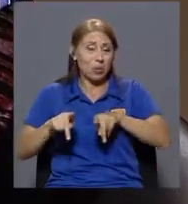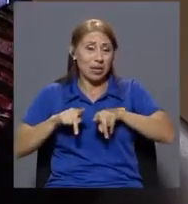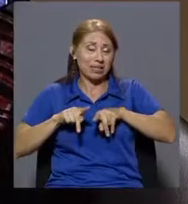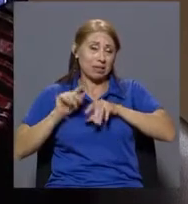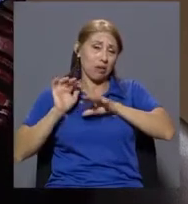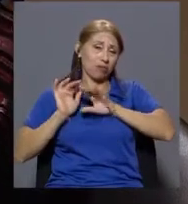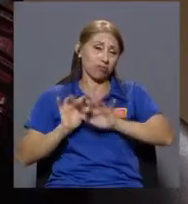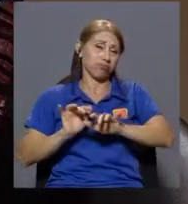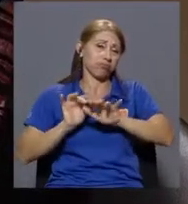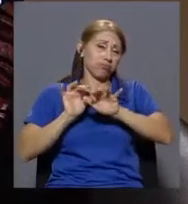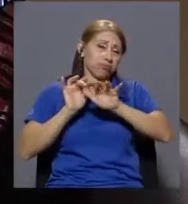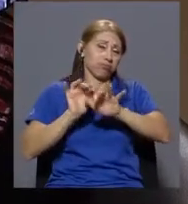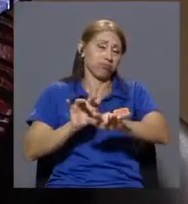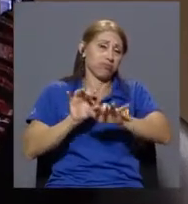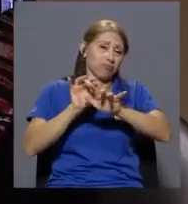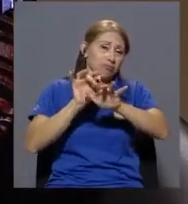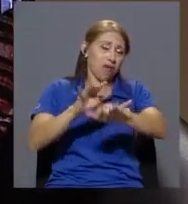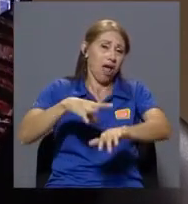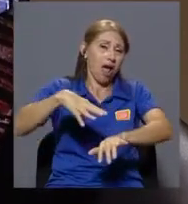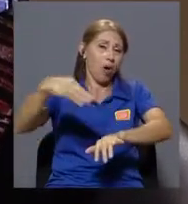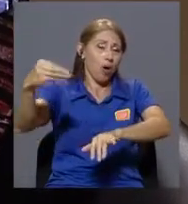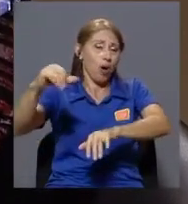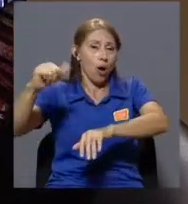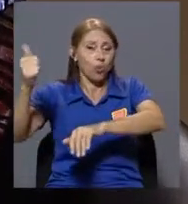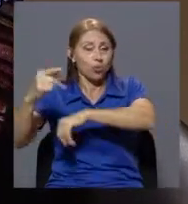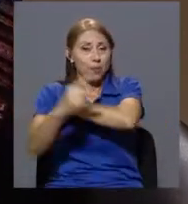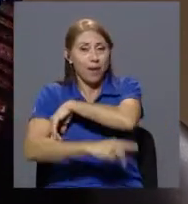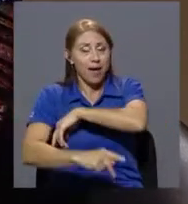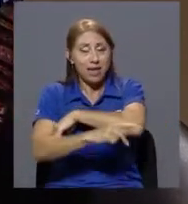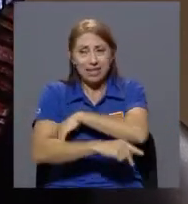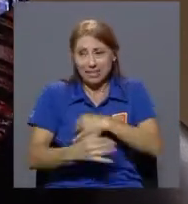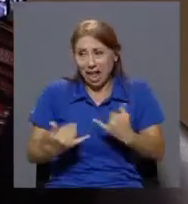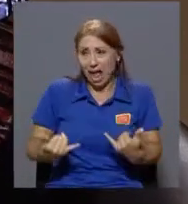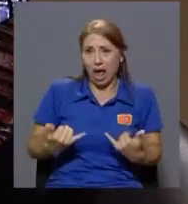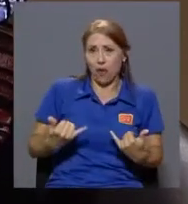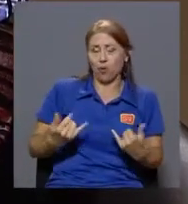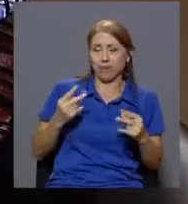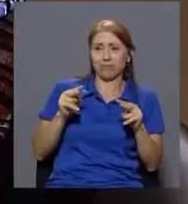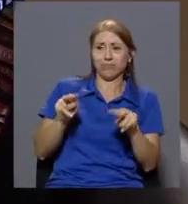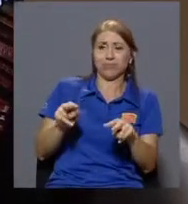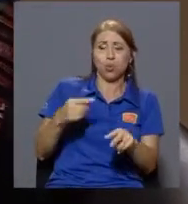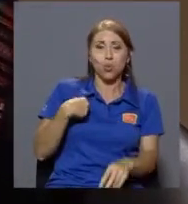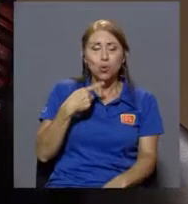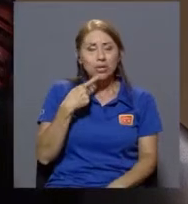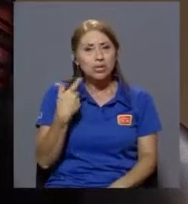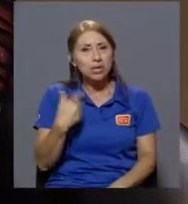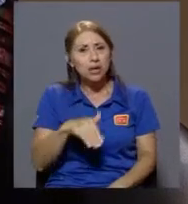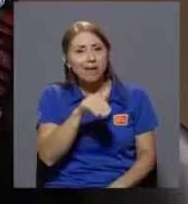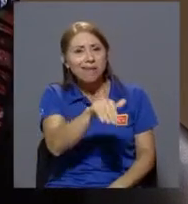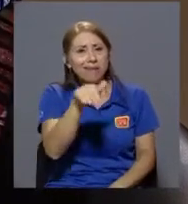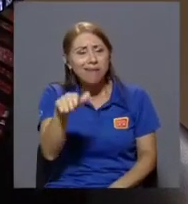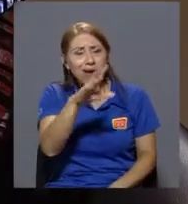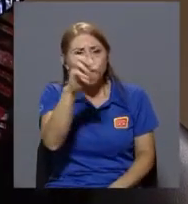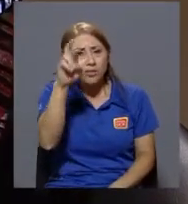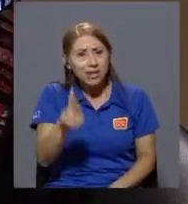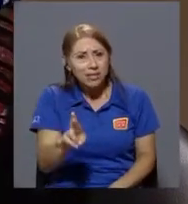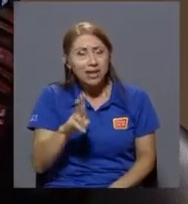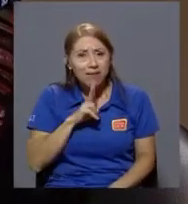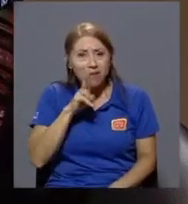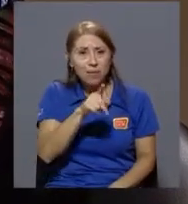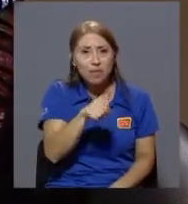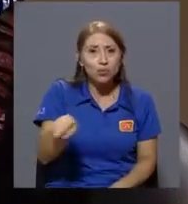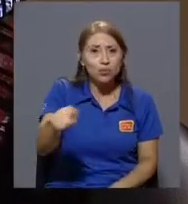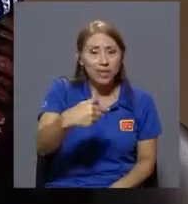alturas del siglo, ¿verdad? Uno dice, Costa Rica, usted realmente tiene activos